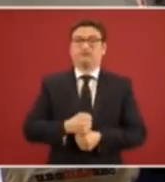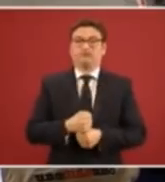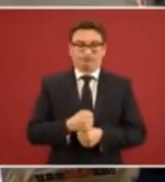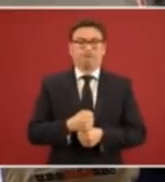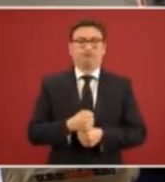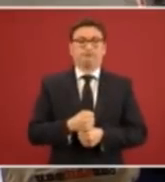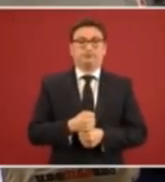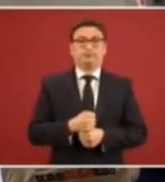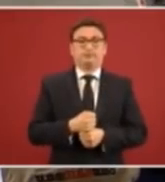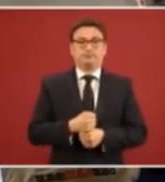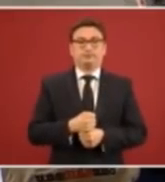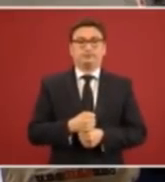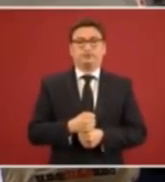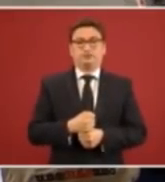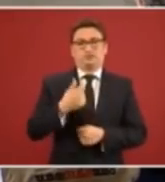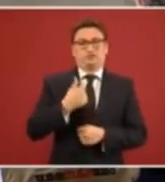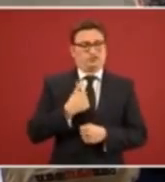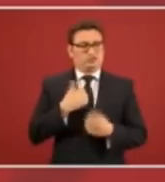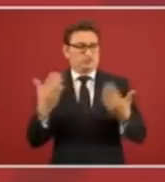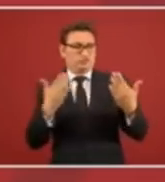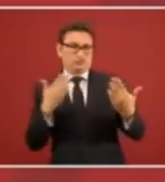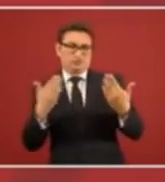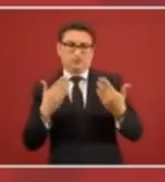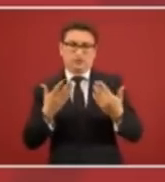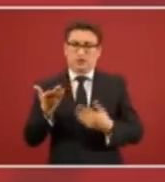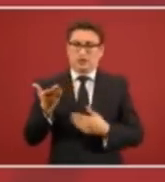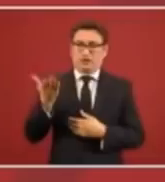Yo siempre lo comparo con el porfiriato,